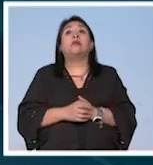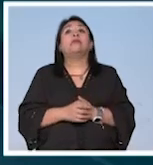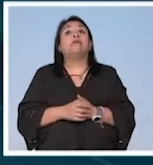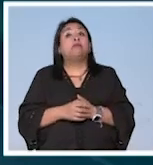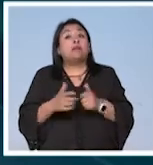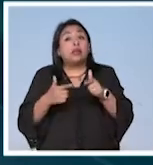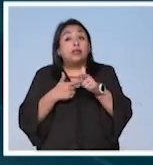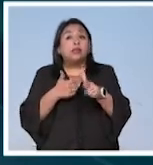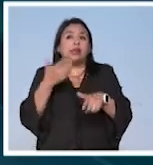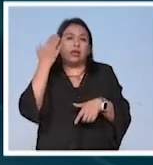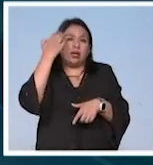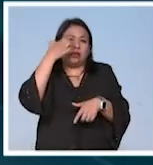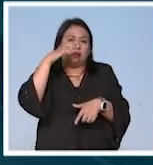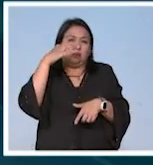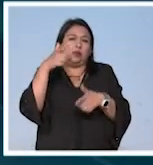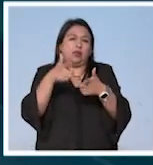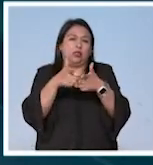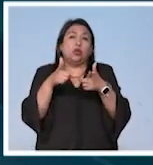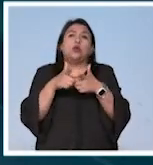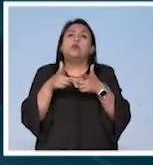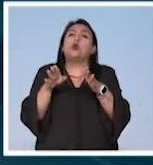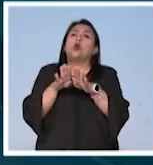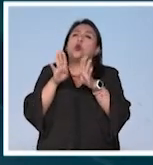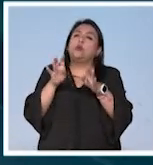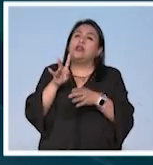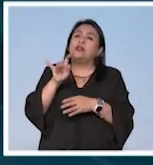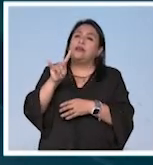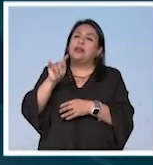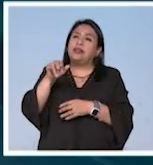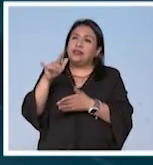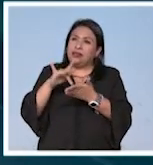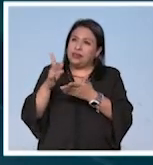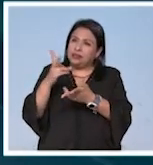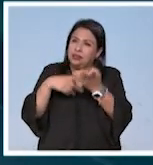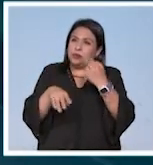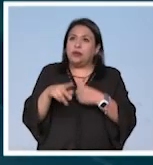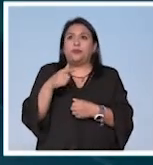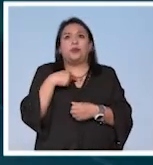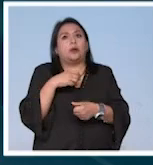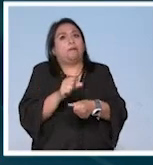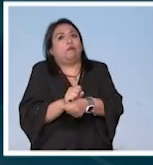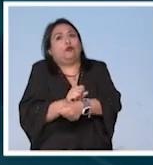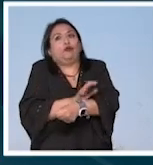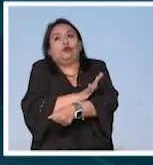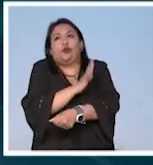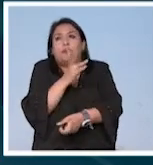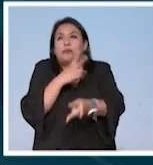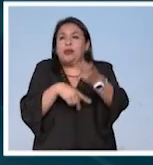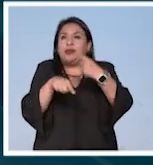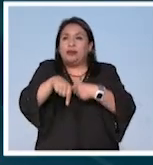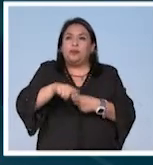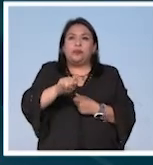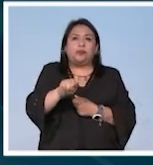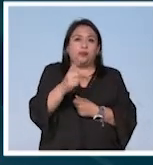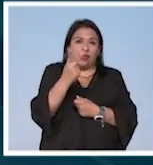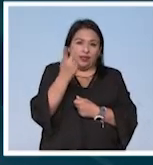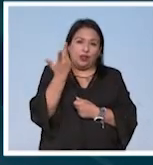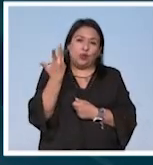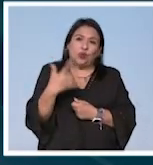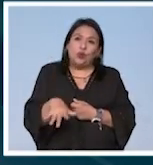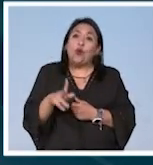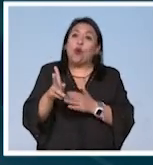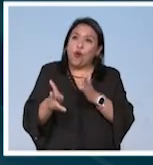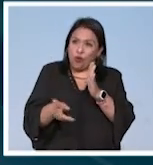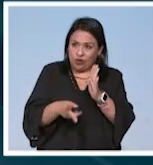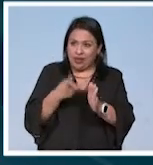seguido la trayectoria de esta agrupación Valentín cómo estás Gracias por estar aquí Ah pues muy emocionado de estar en el canal 22